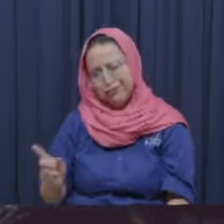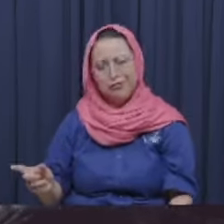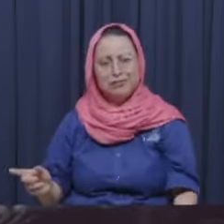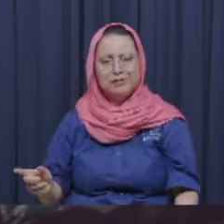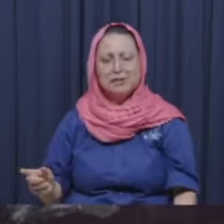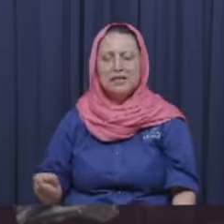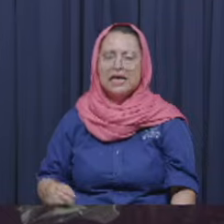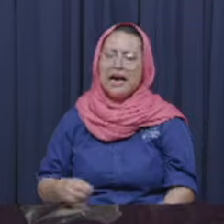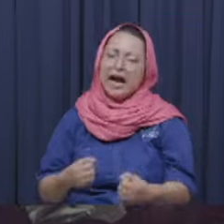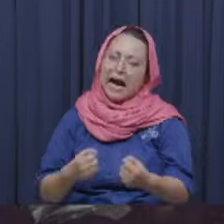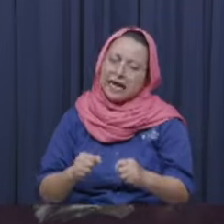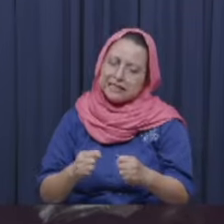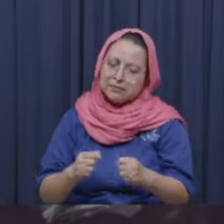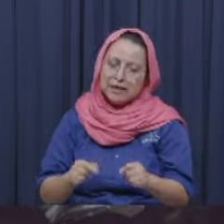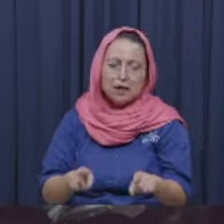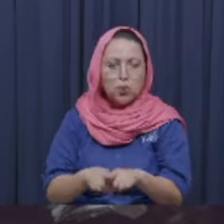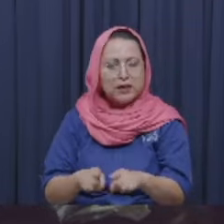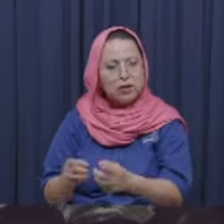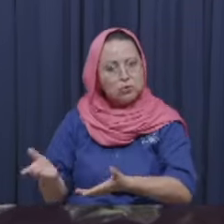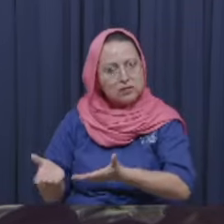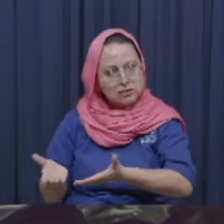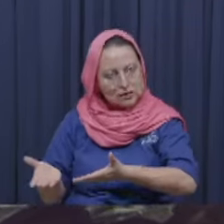Hazme como uno de tus jornaleros.